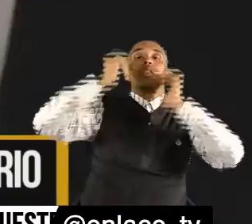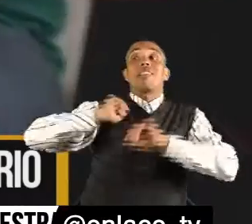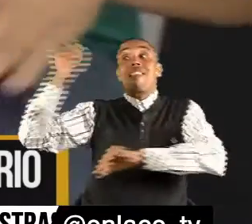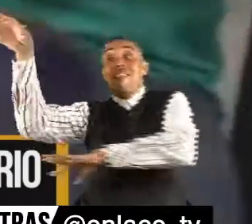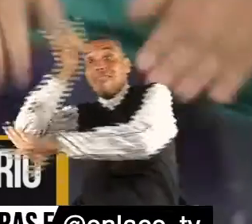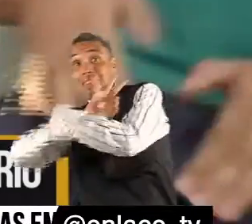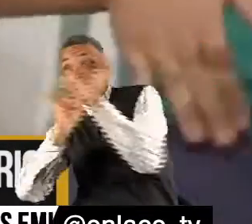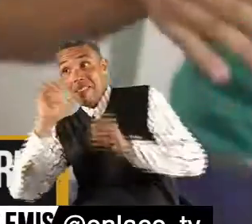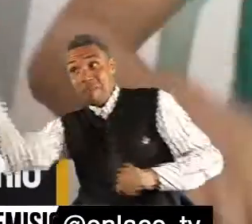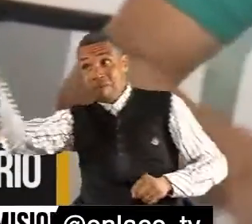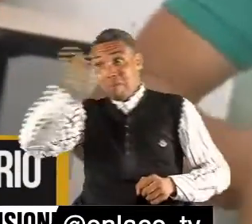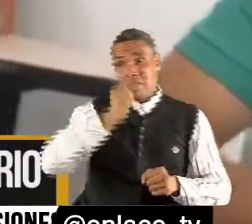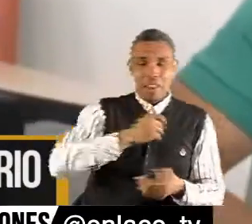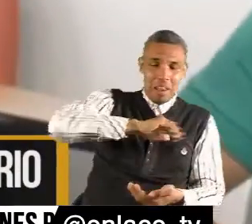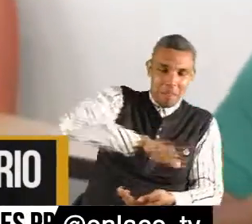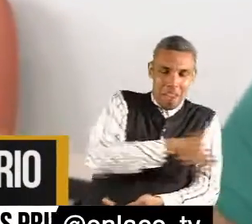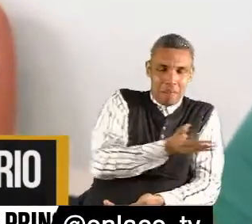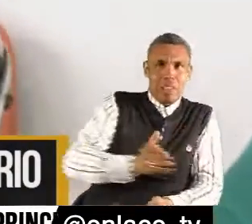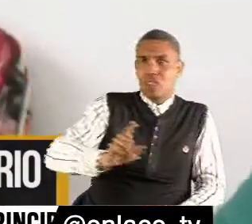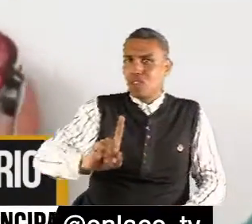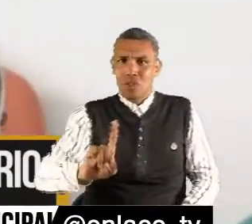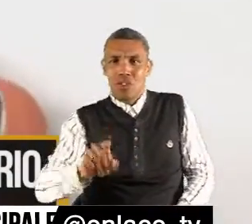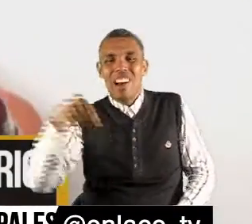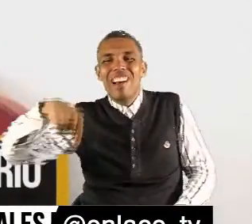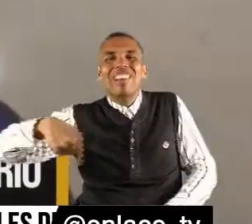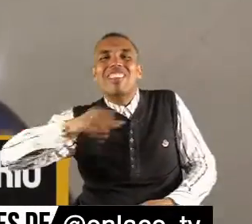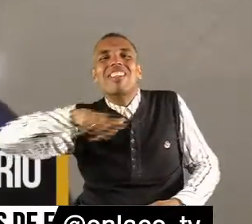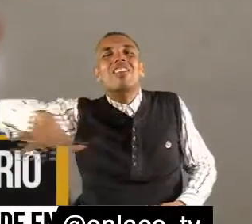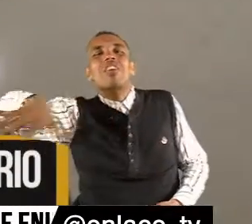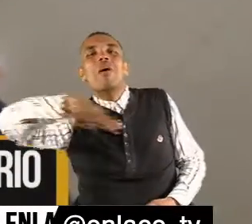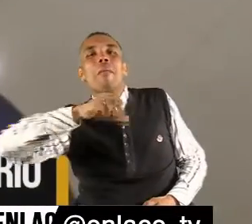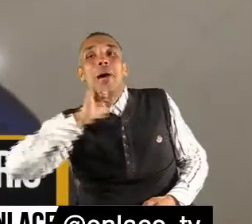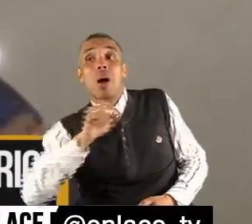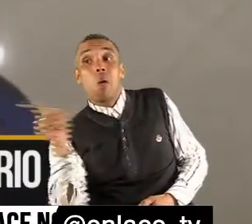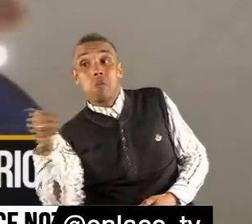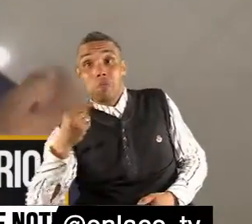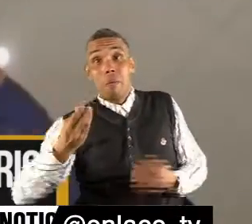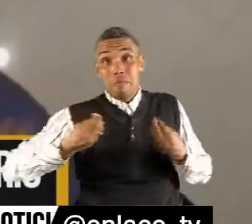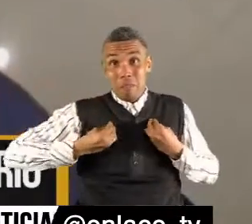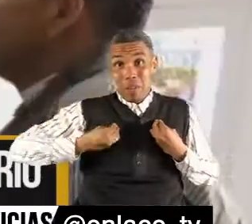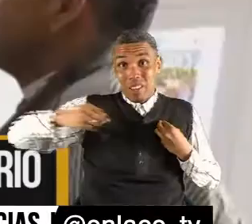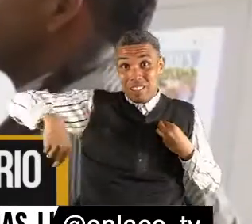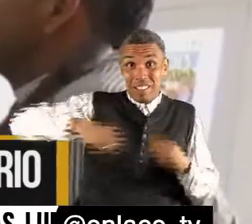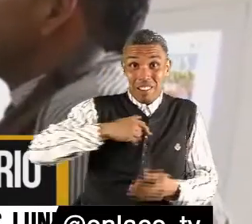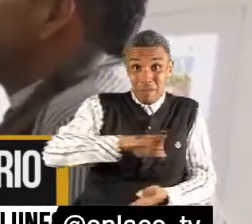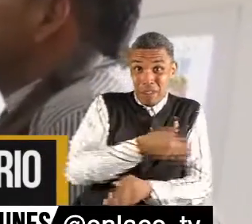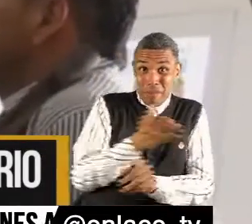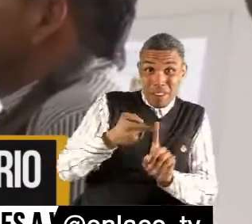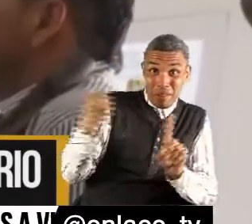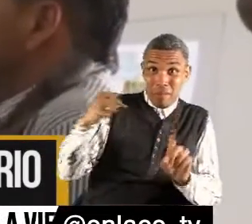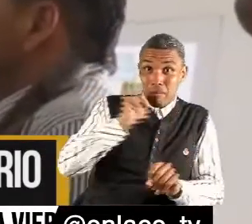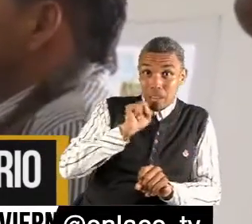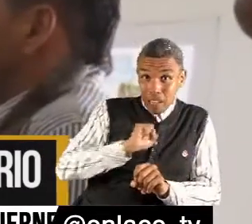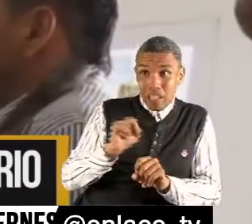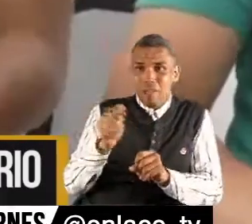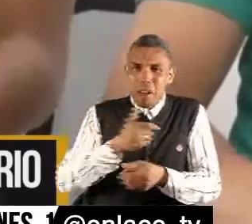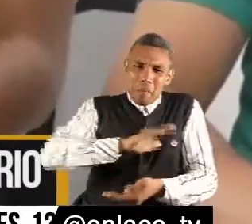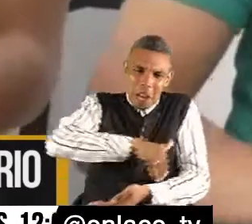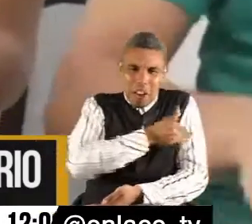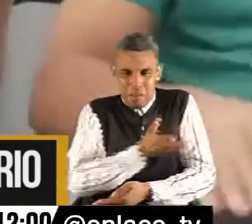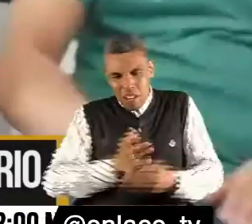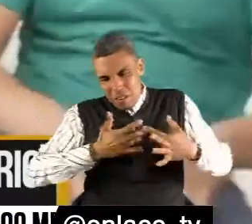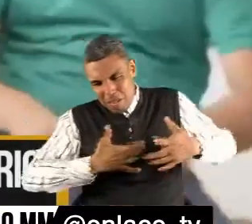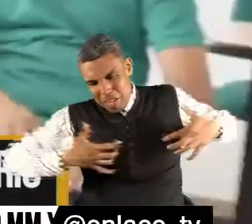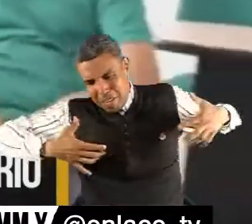en las diferentes tarimas ubicadas en las comunas de la ciudad. El jueves iniciarán las festividades en el sector de la